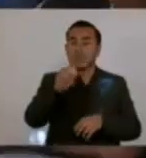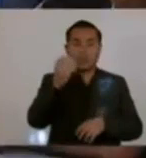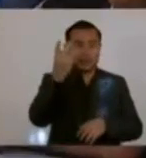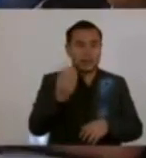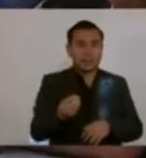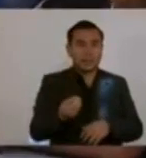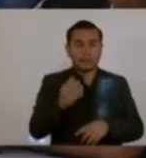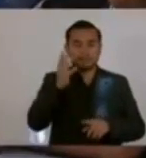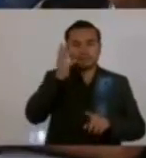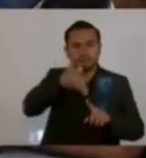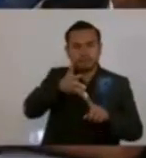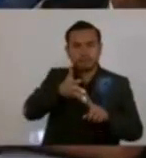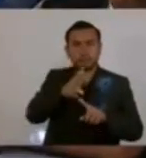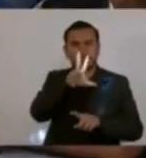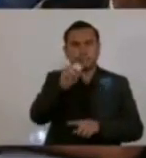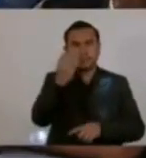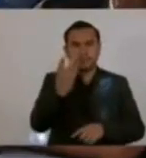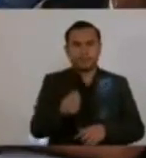días.